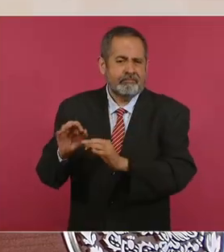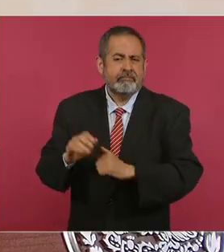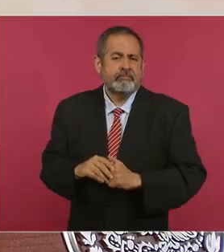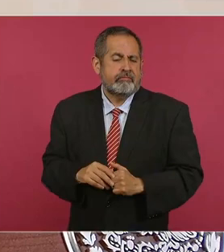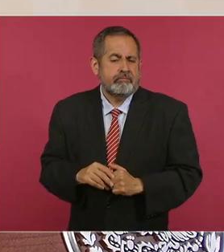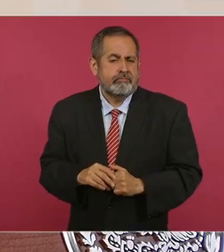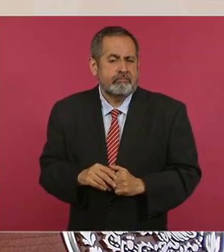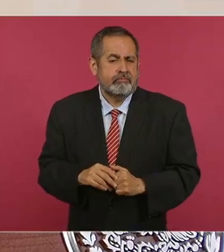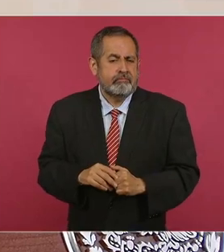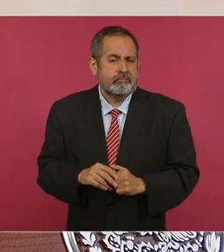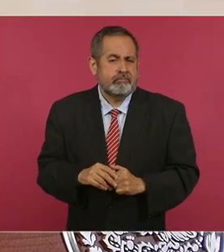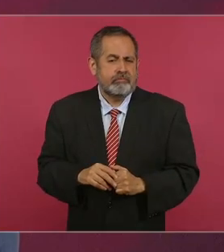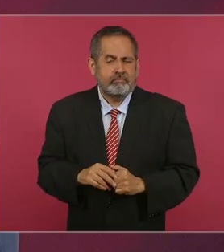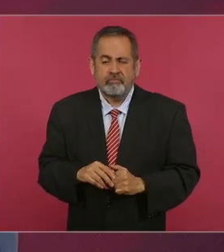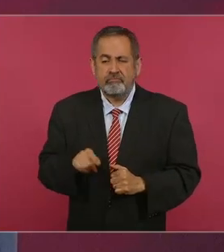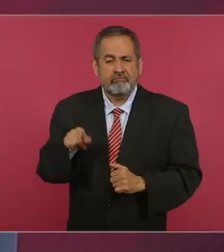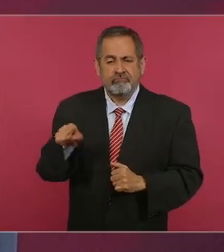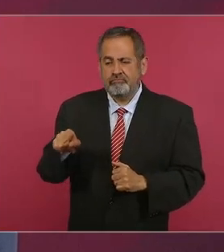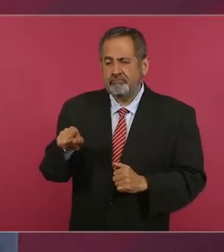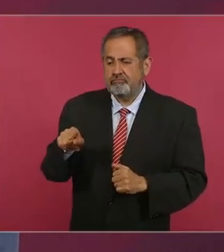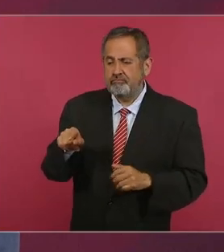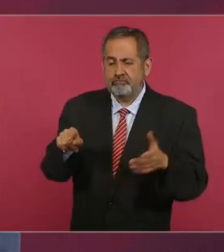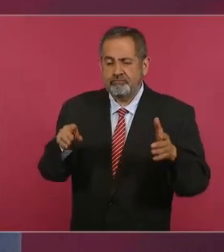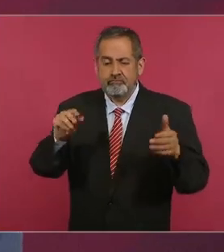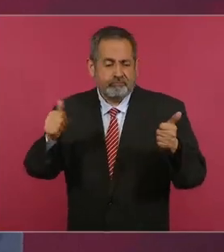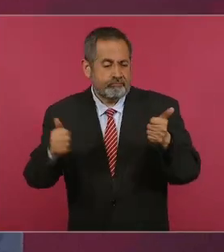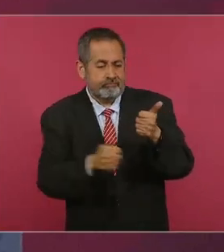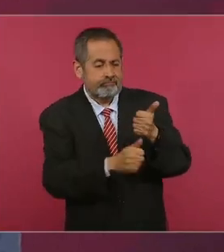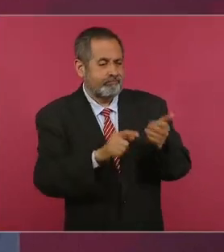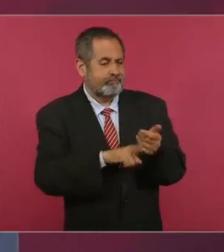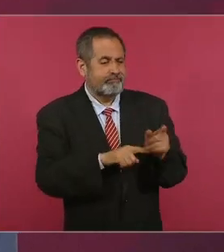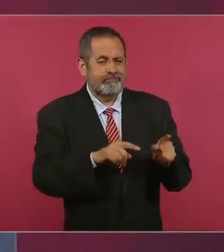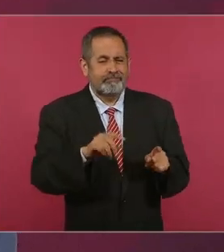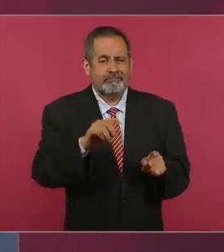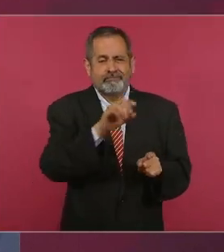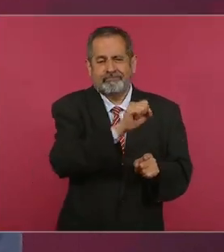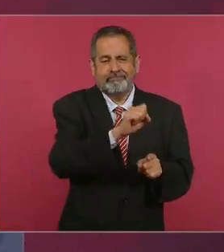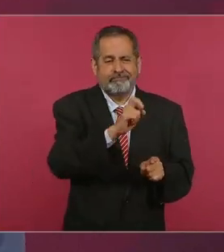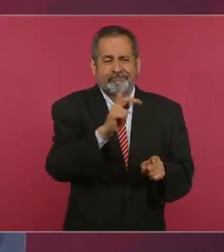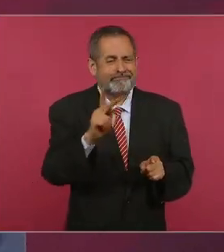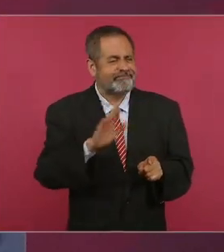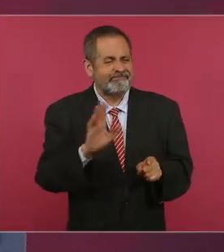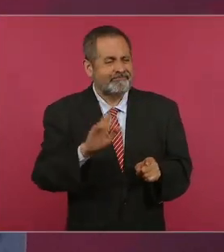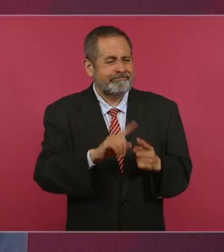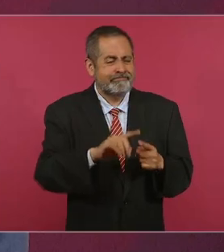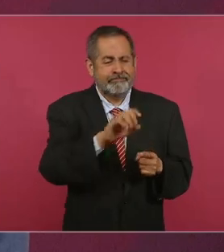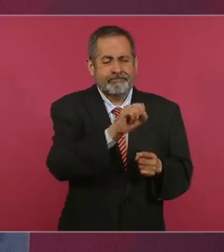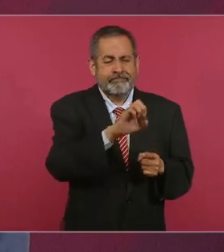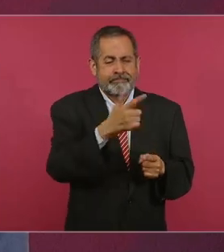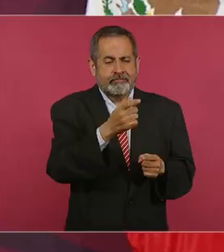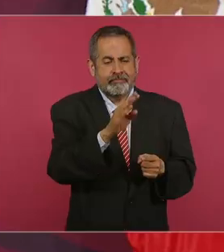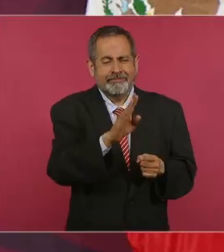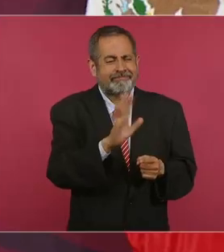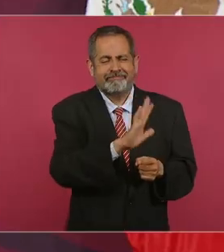no la dejaría ni en la Secretaría de Seguridad Pública ni en Gobernación.